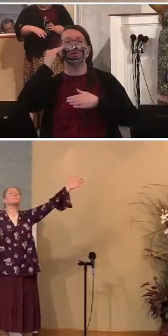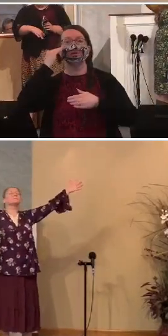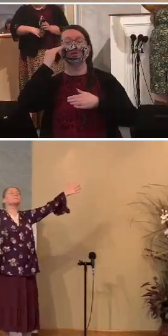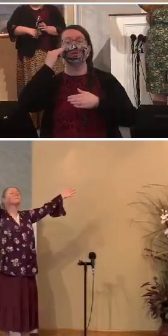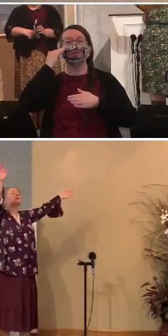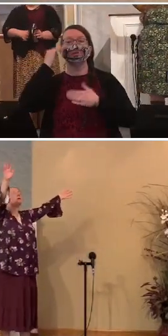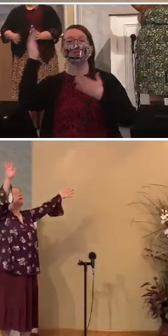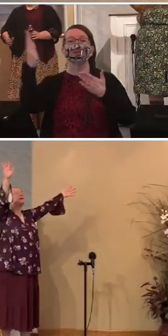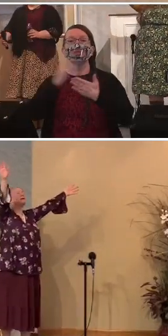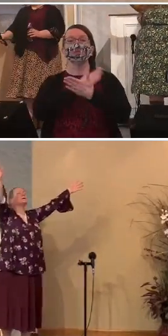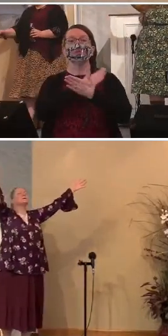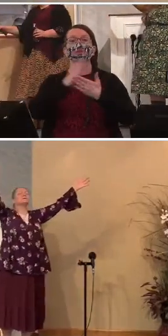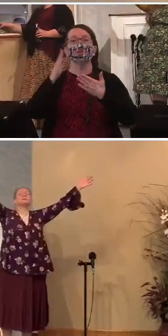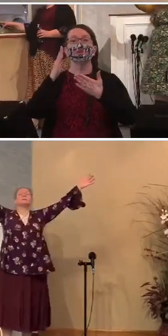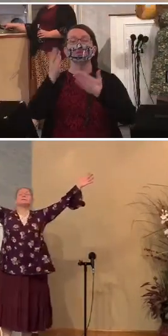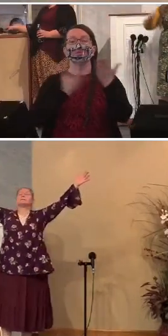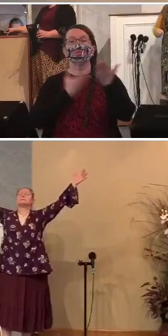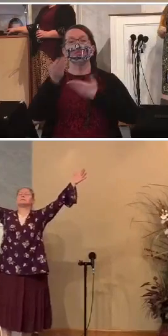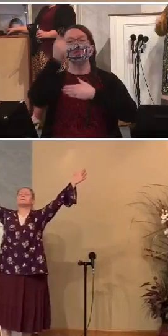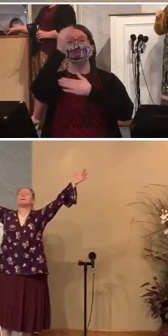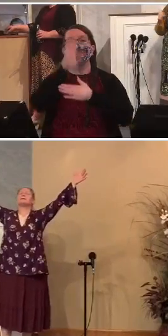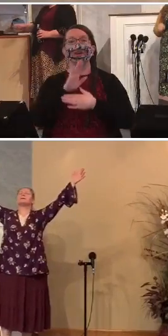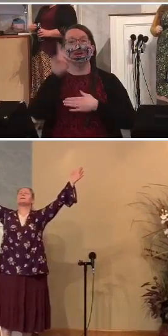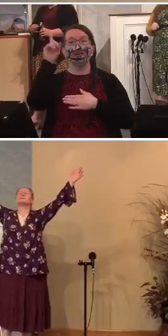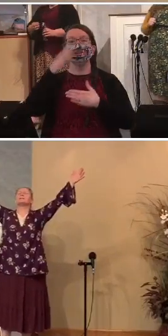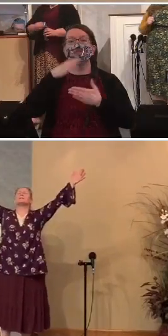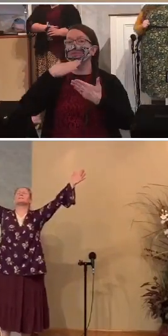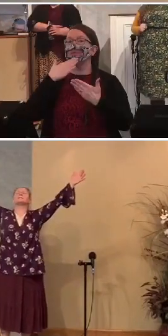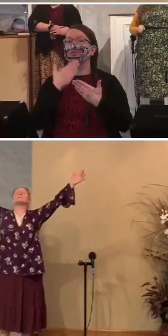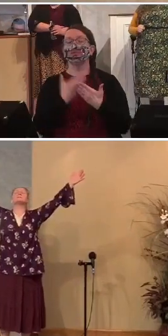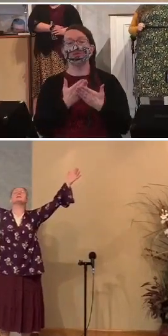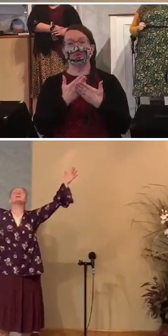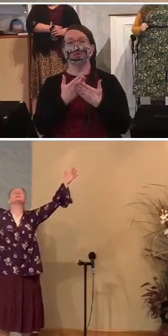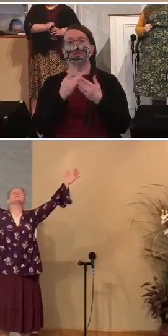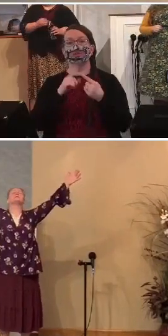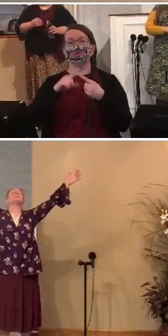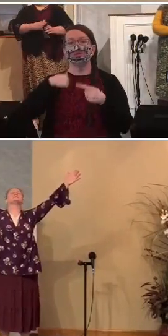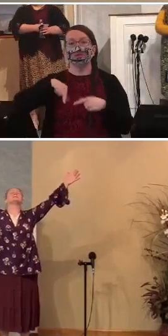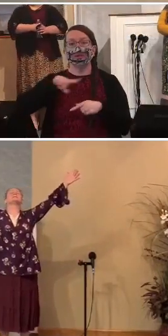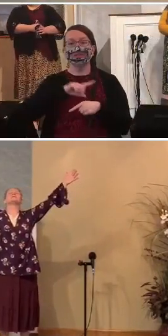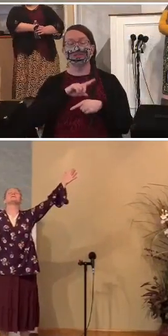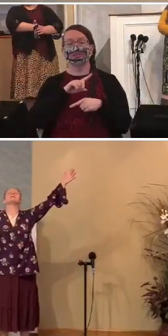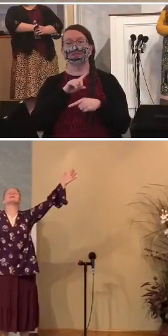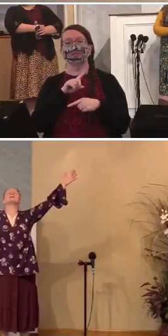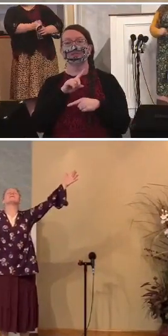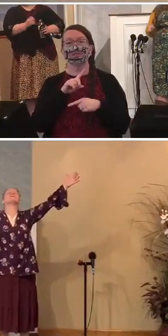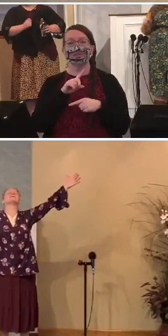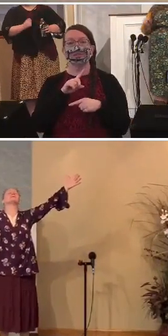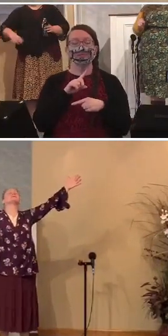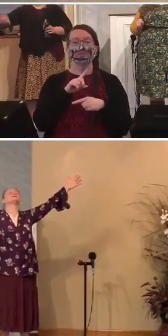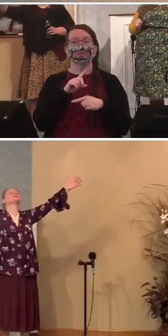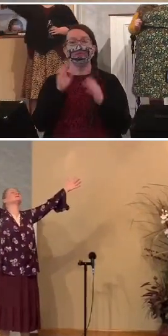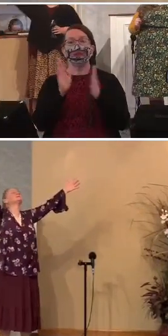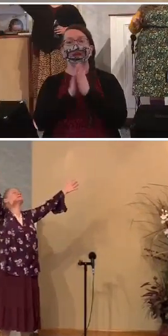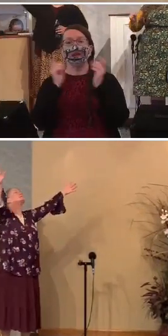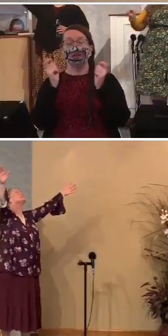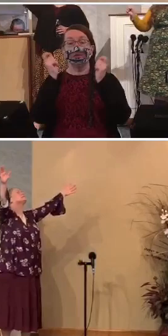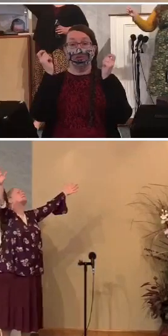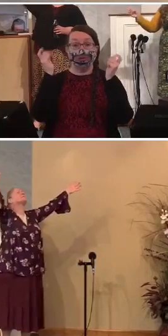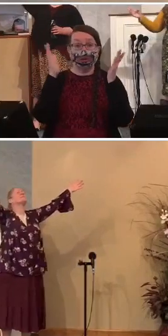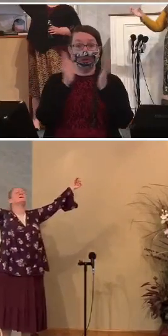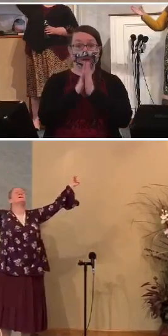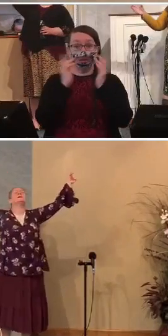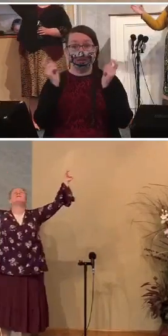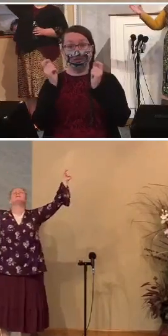en el conocimiento de que nosotros servimos a un Dios que es tan bueno con nosotros. Él es tan bueno con nosotros. Aleluya,